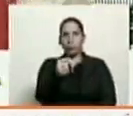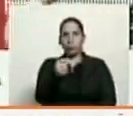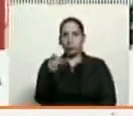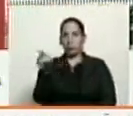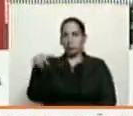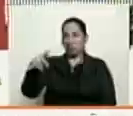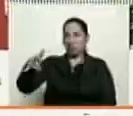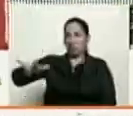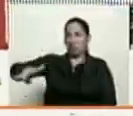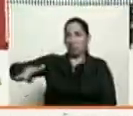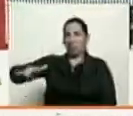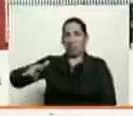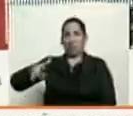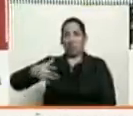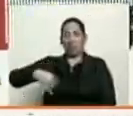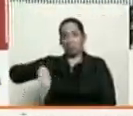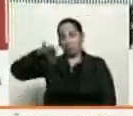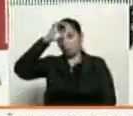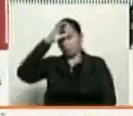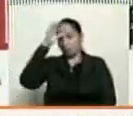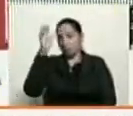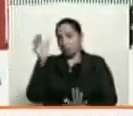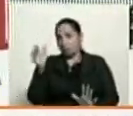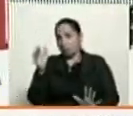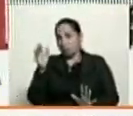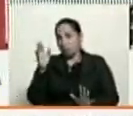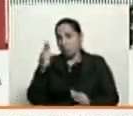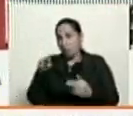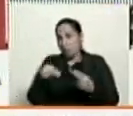mamotreto que nadie sabe qué es.